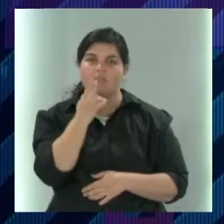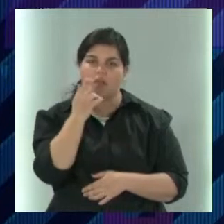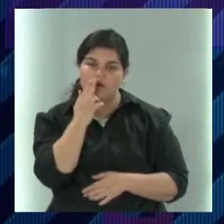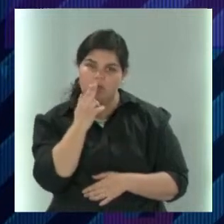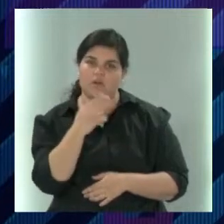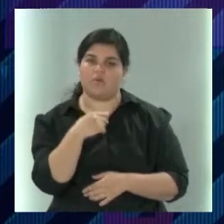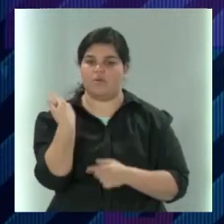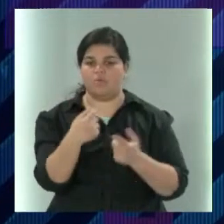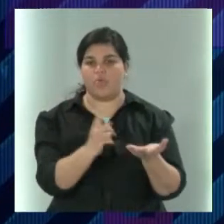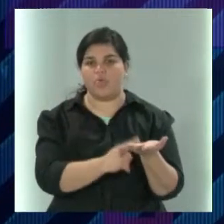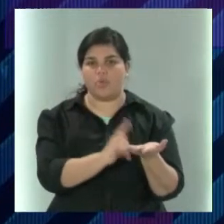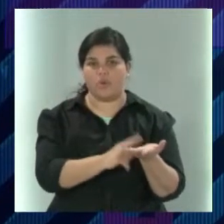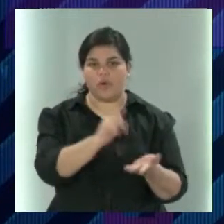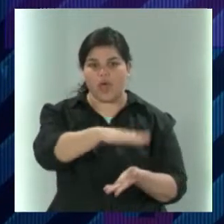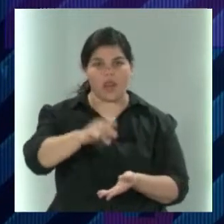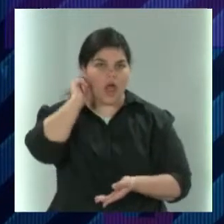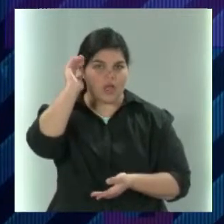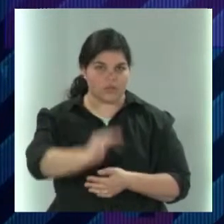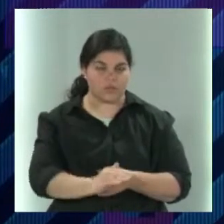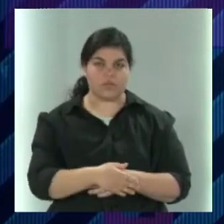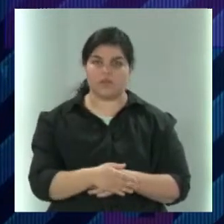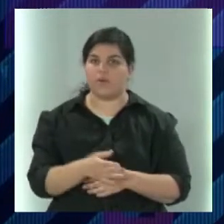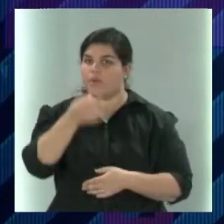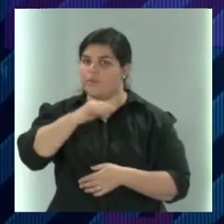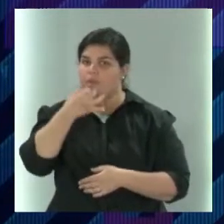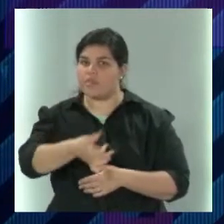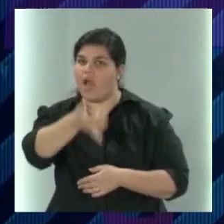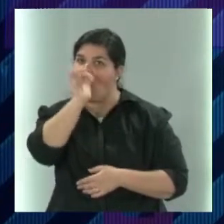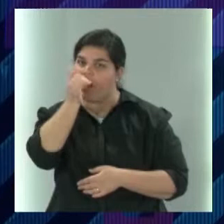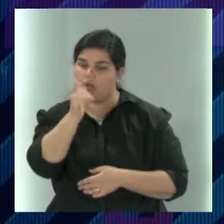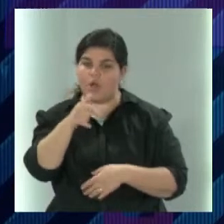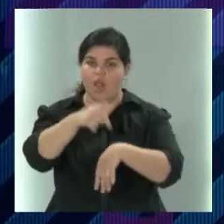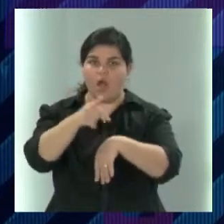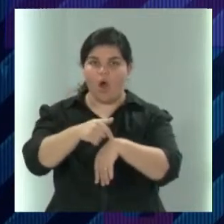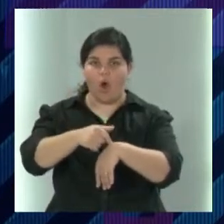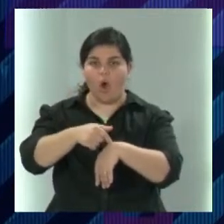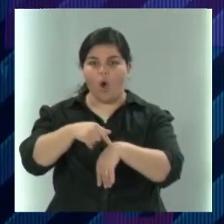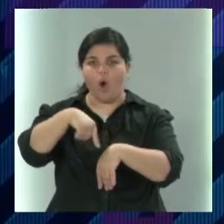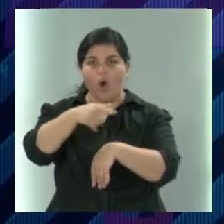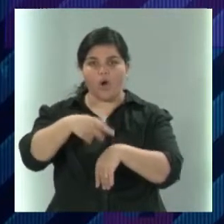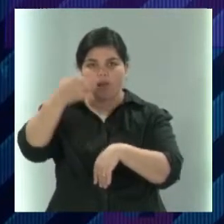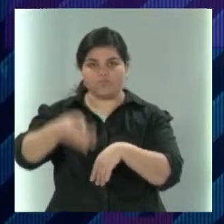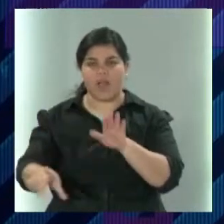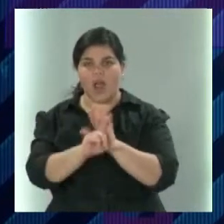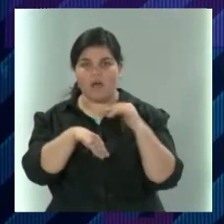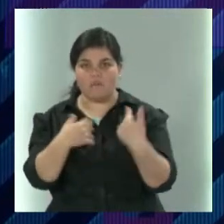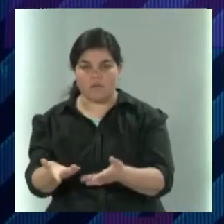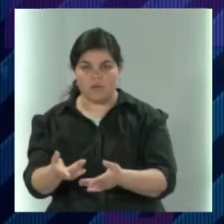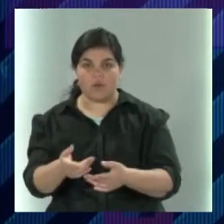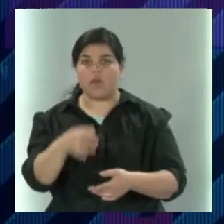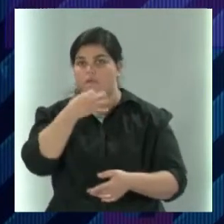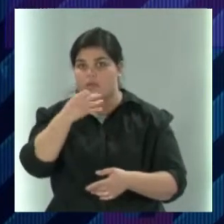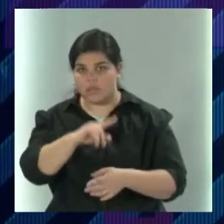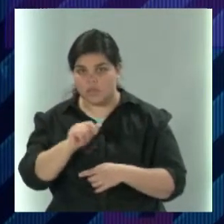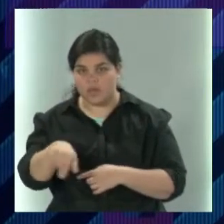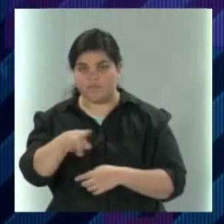y o estupefacientes a menores de edad. La venta de bebidas alcohólicas fuera de horario legalmente establecido y el maltrato a personas de